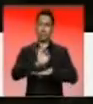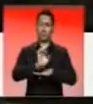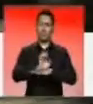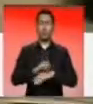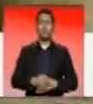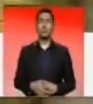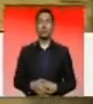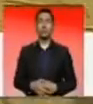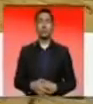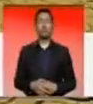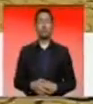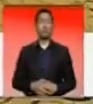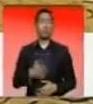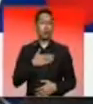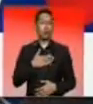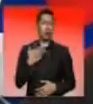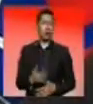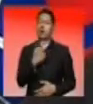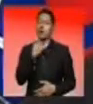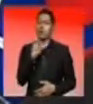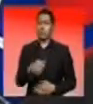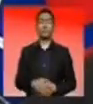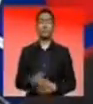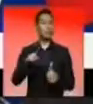Radiodifusión. Yo he manifestado que